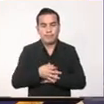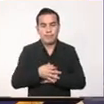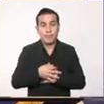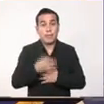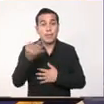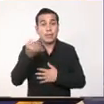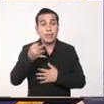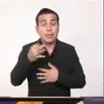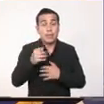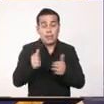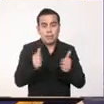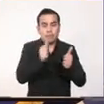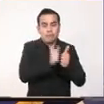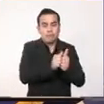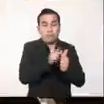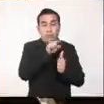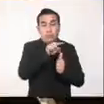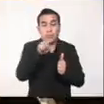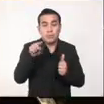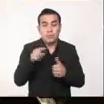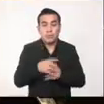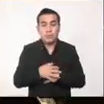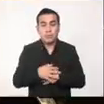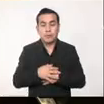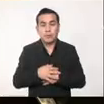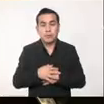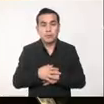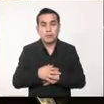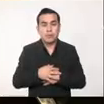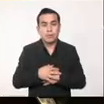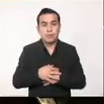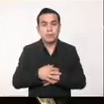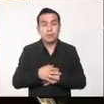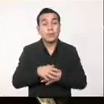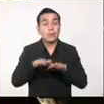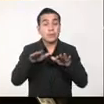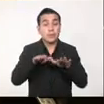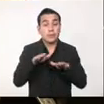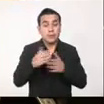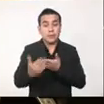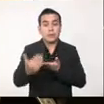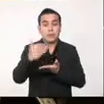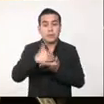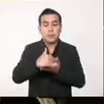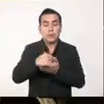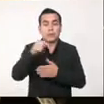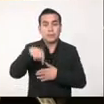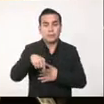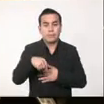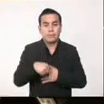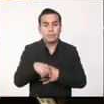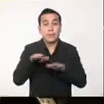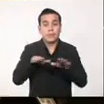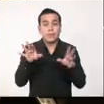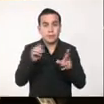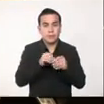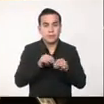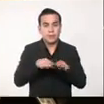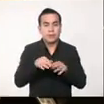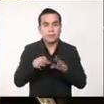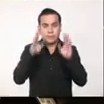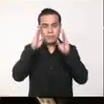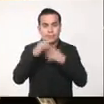vamos a necesitar el acompañamiento de ustedes. Así que pues, muchas gracias por haber venido y gracias por escucharnos